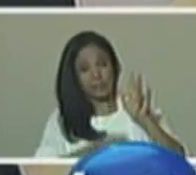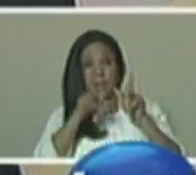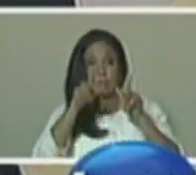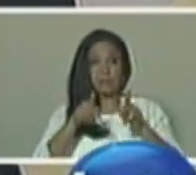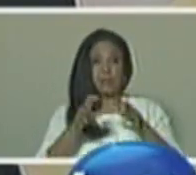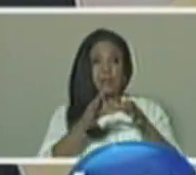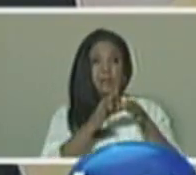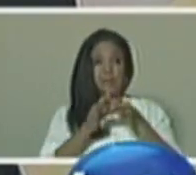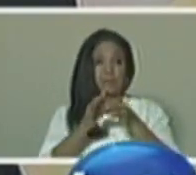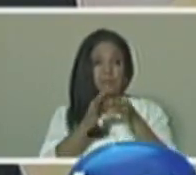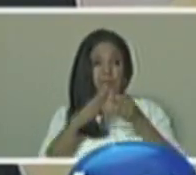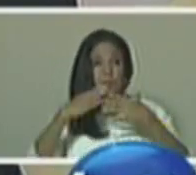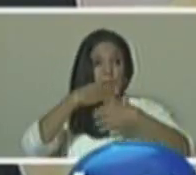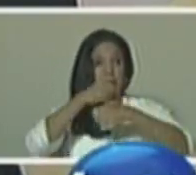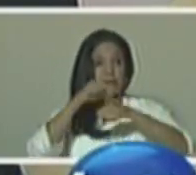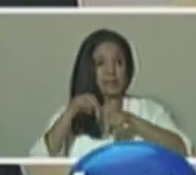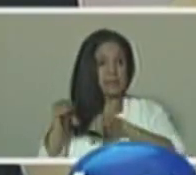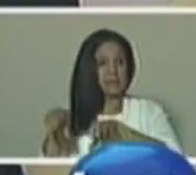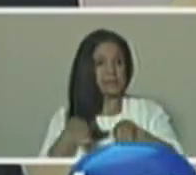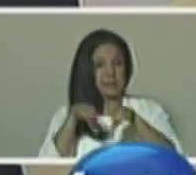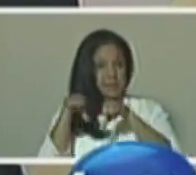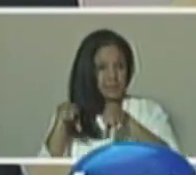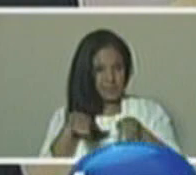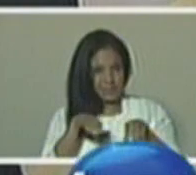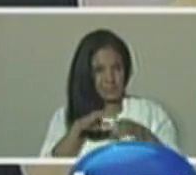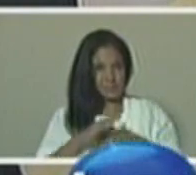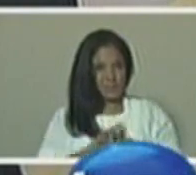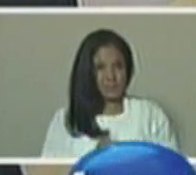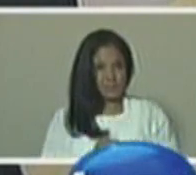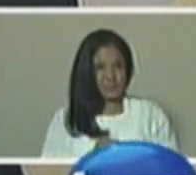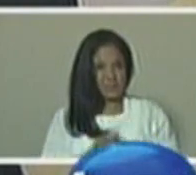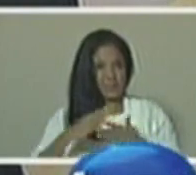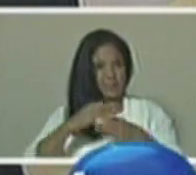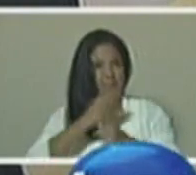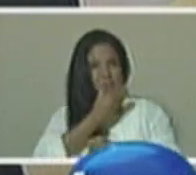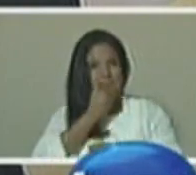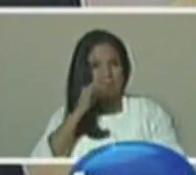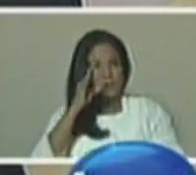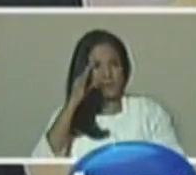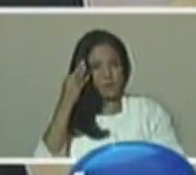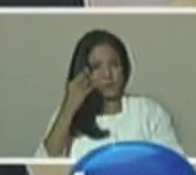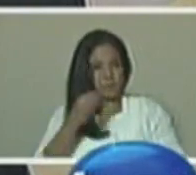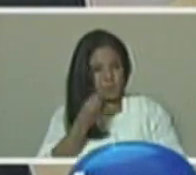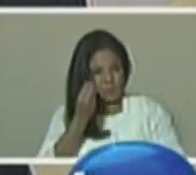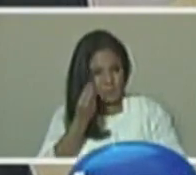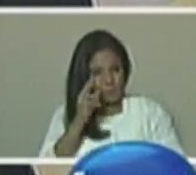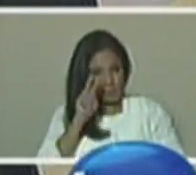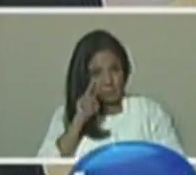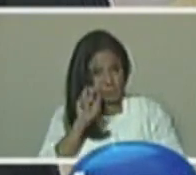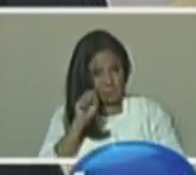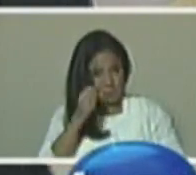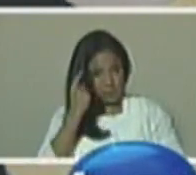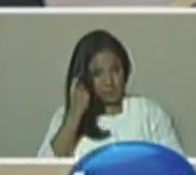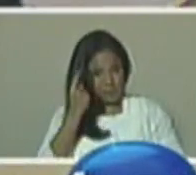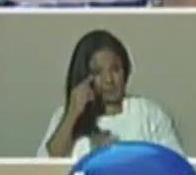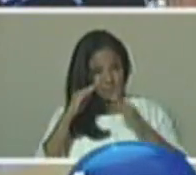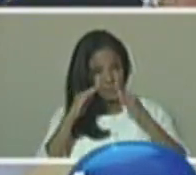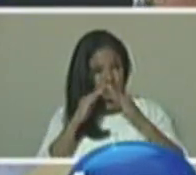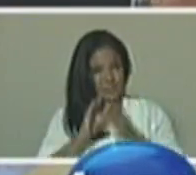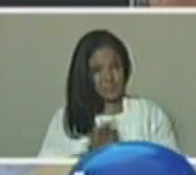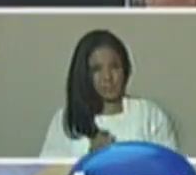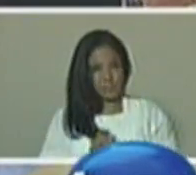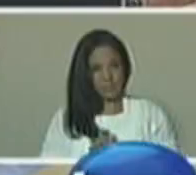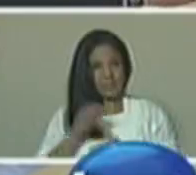han unido para llevar a cabo este evento y llevárselos de la mejor manera posible a sus hogares y aquí a todos en la arena. Y aquí está